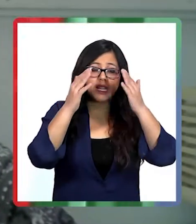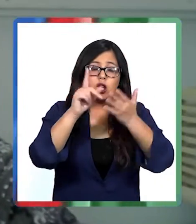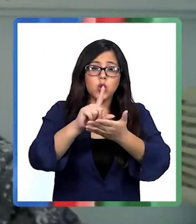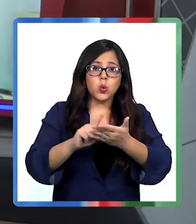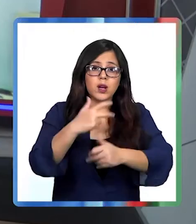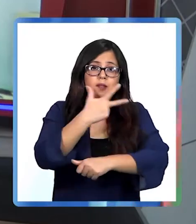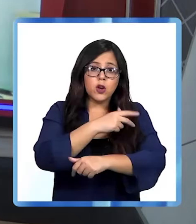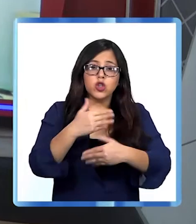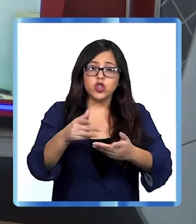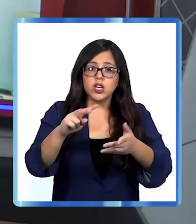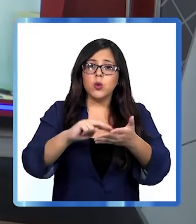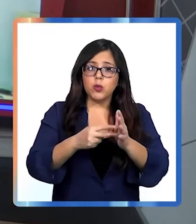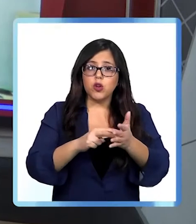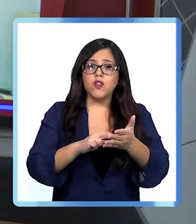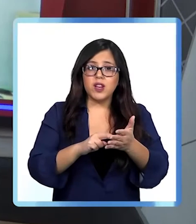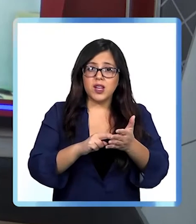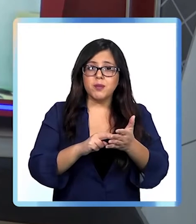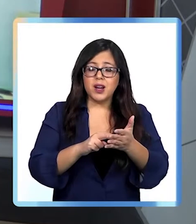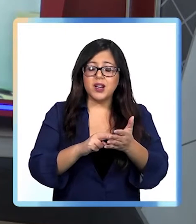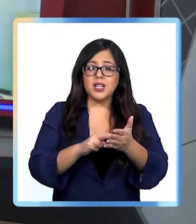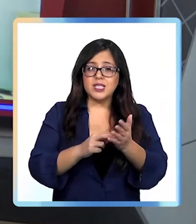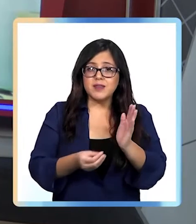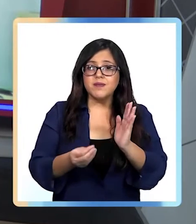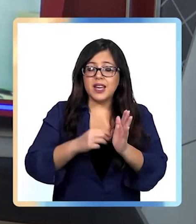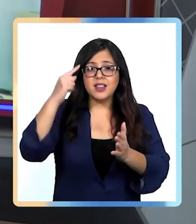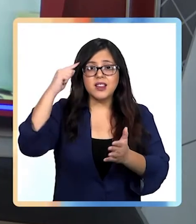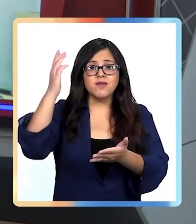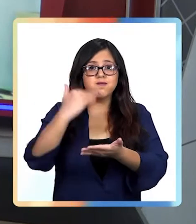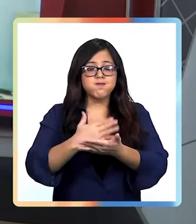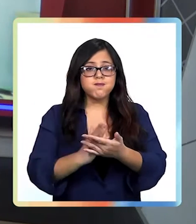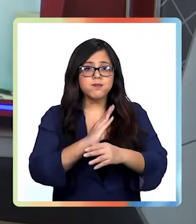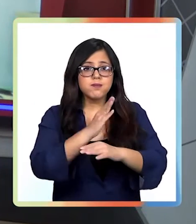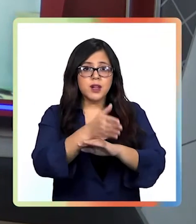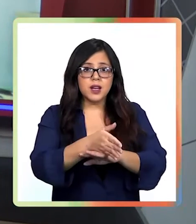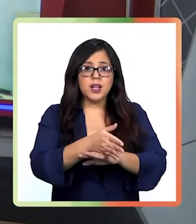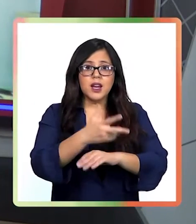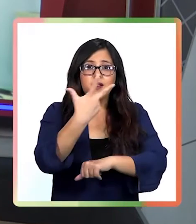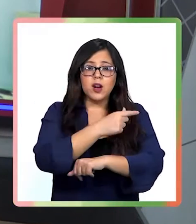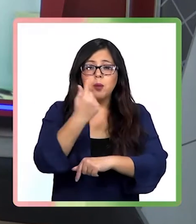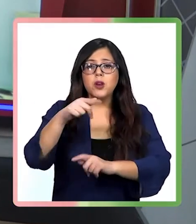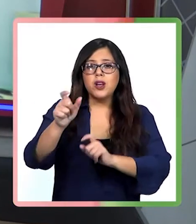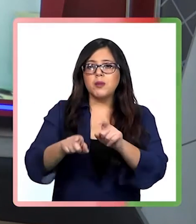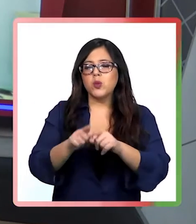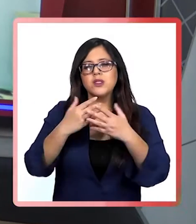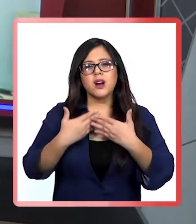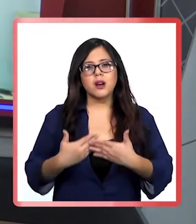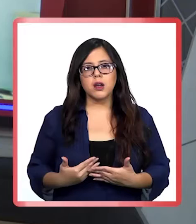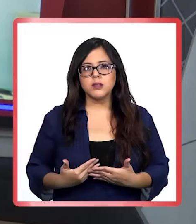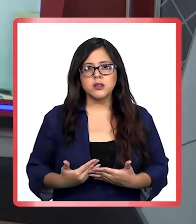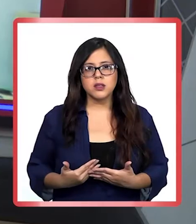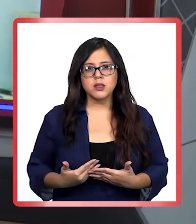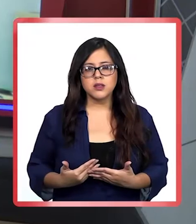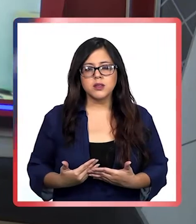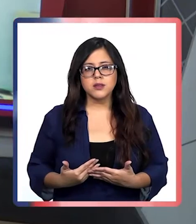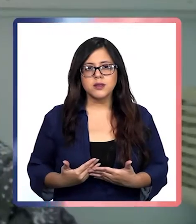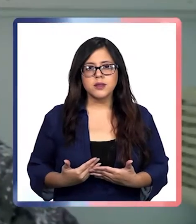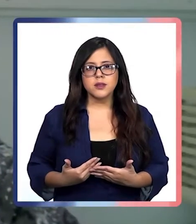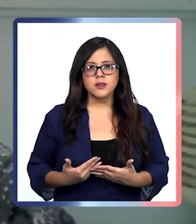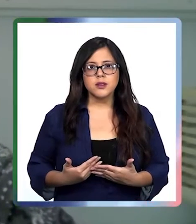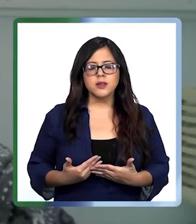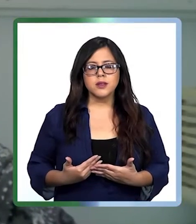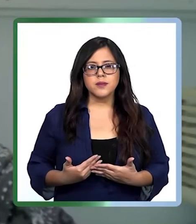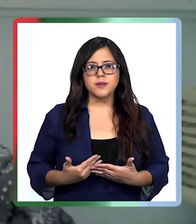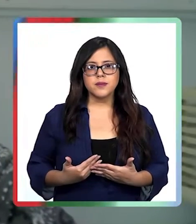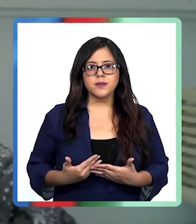Así es que ahí hay una dificultad extra logística para ir a vacunarse, pero yo creo que la gente está como cansada. Y